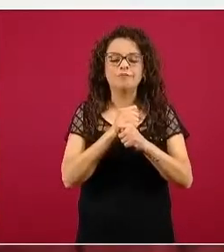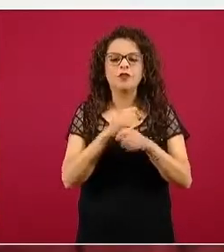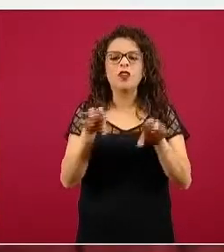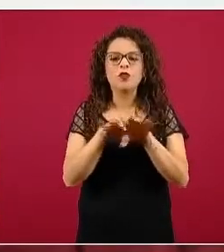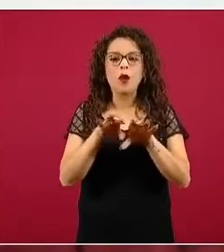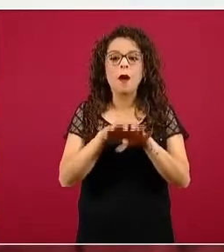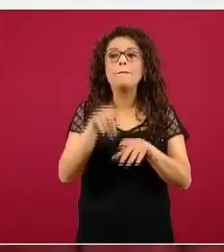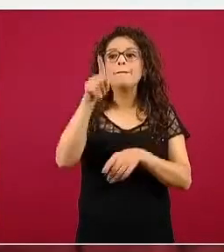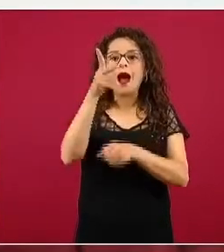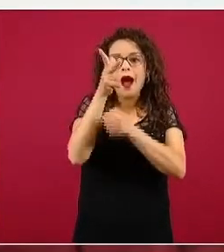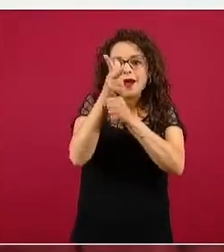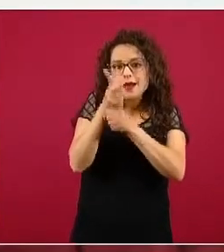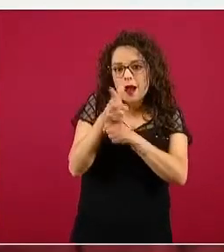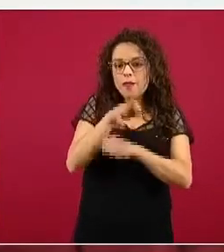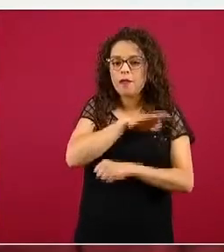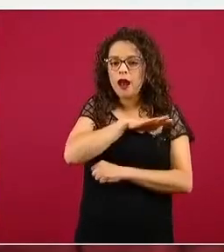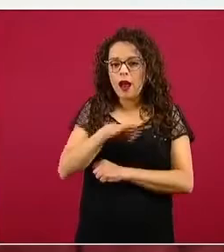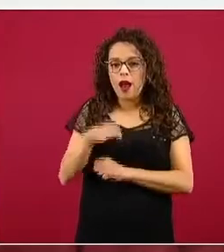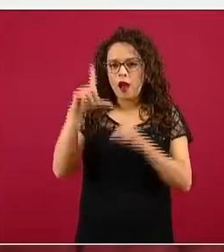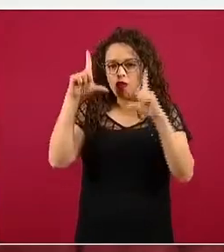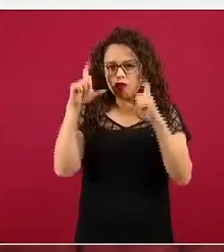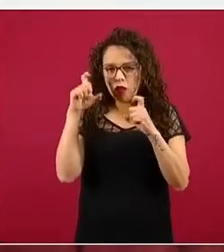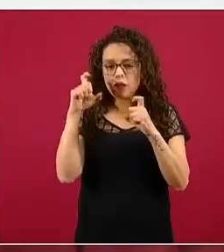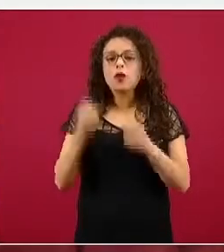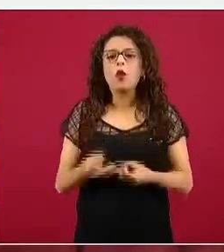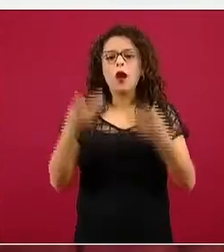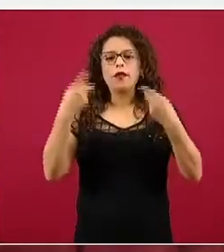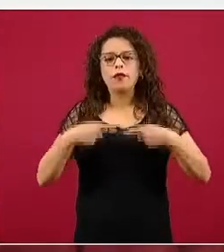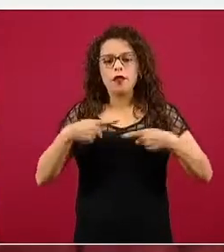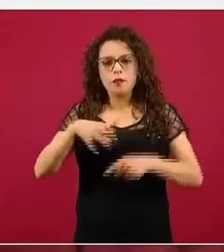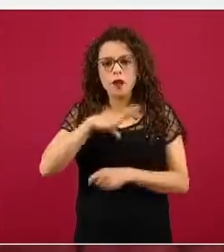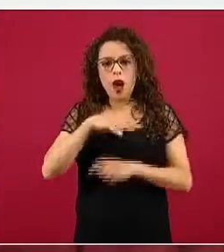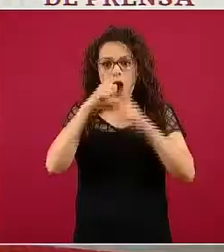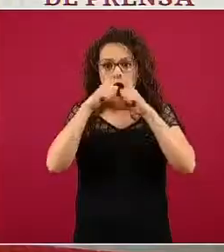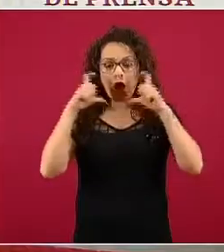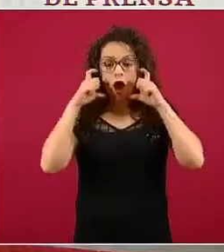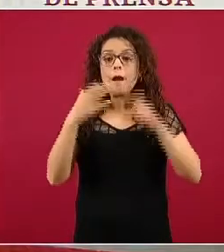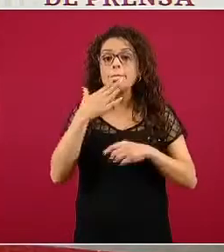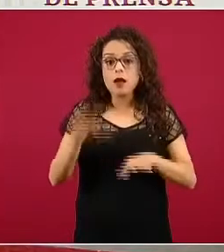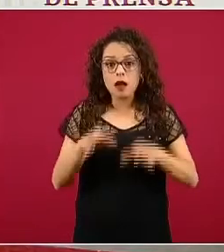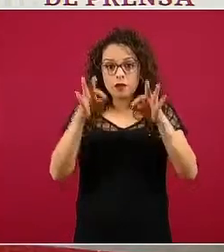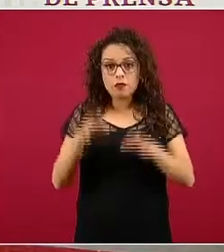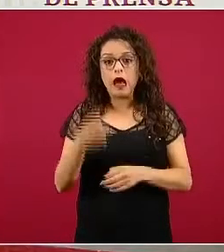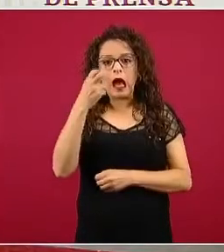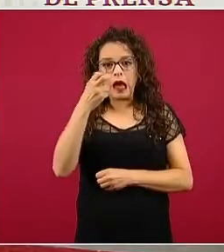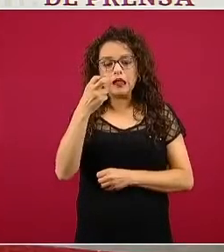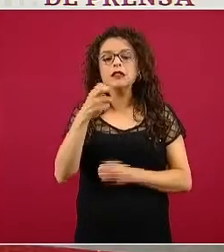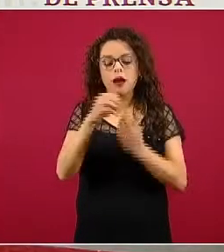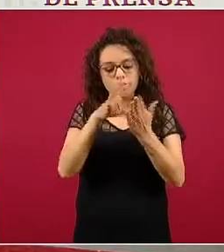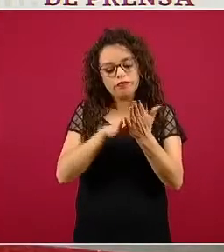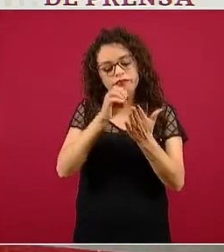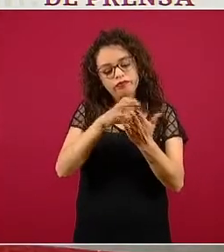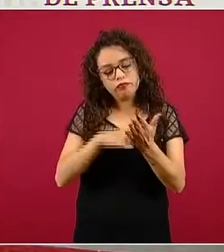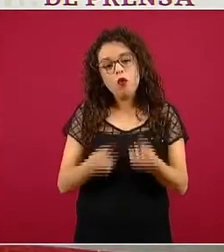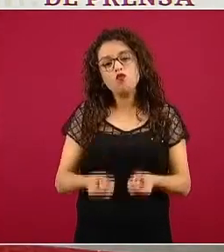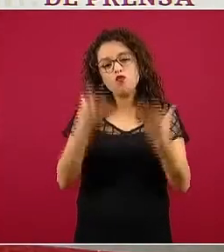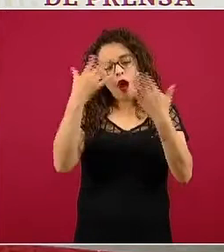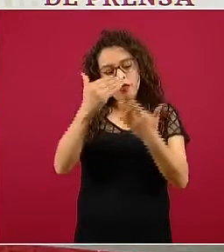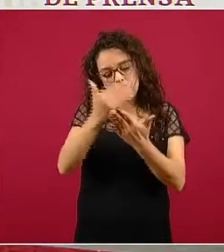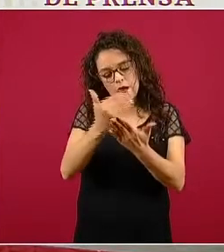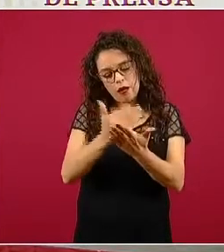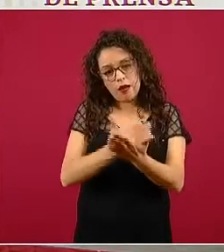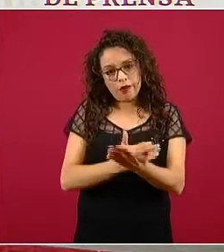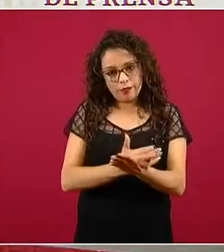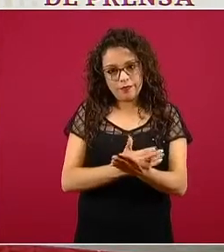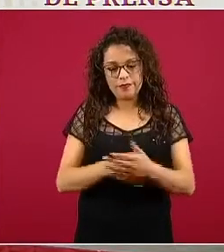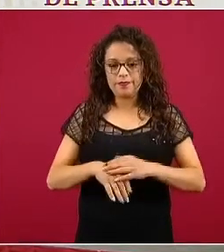y contamos cuántas personas traen cubrebocas, cuántos los traen bien puestos y cuánto no. En el caso del metro, es casi, digamos,